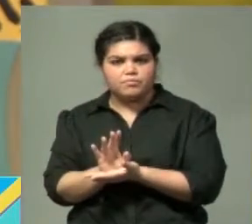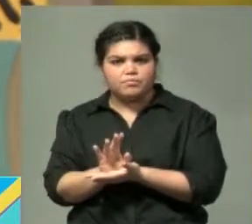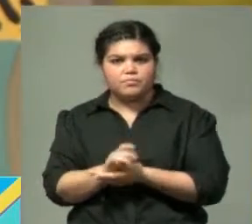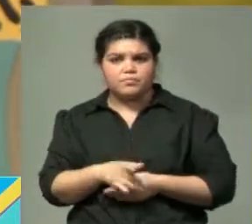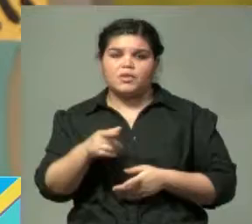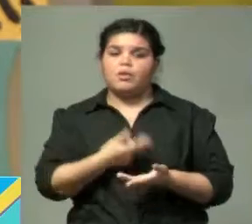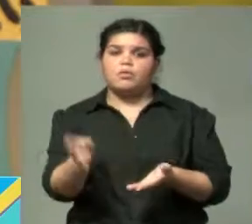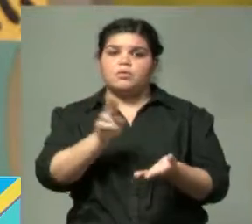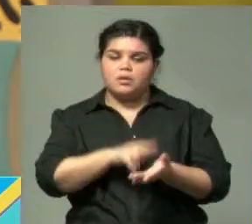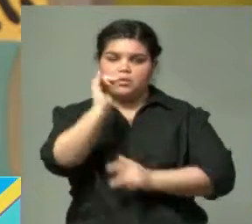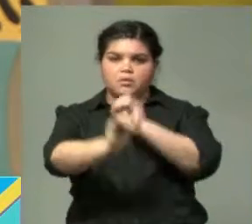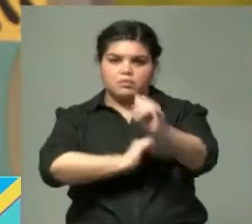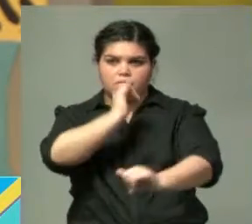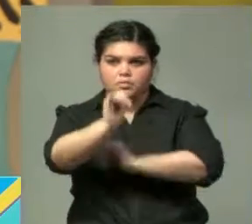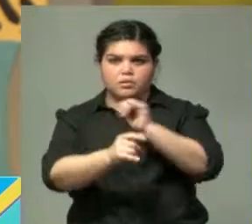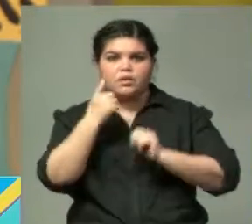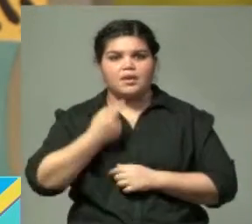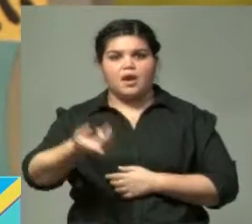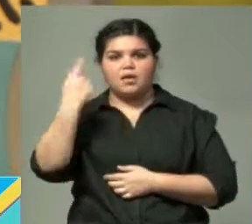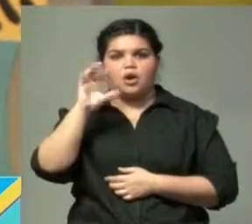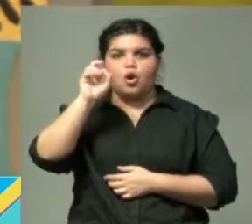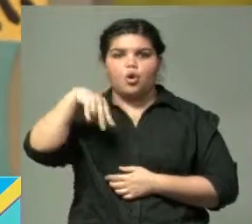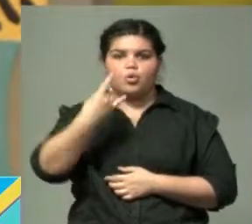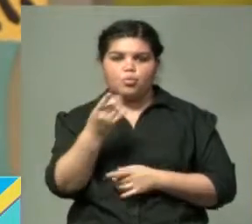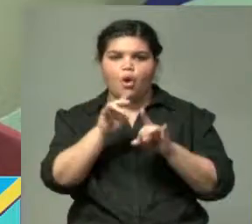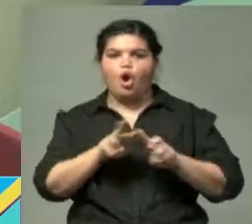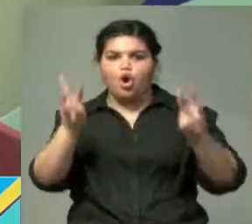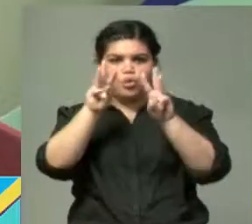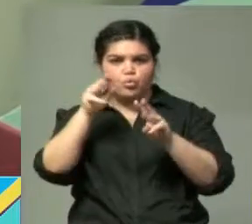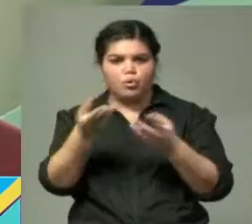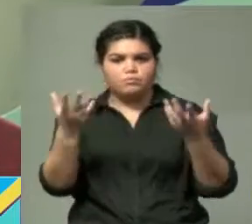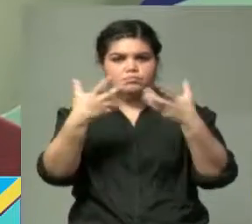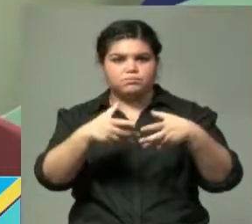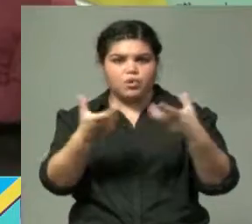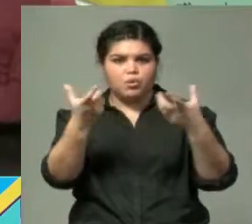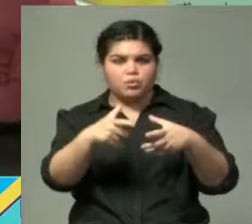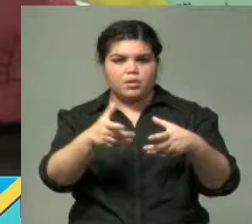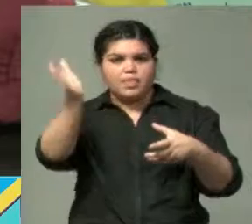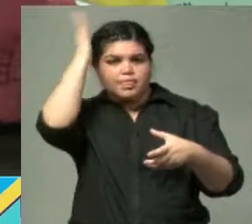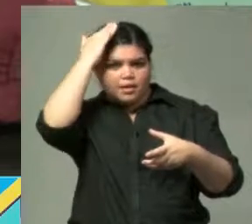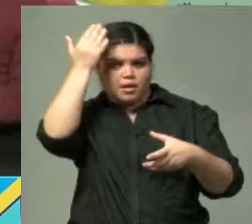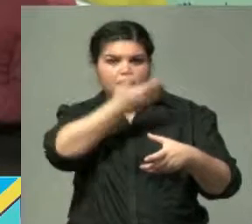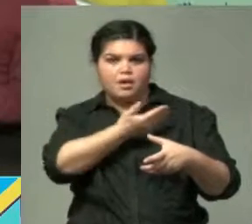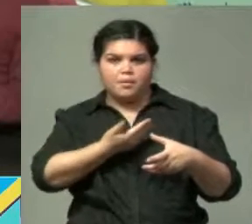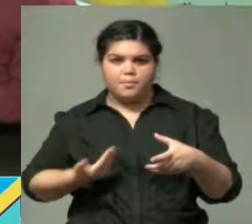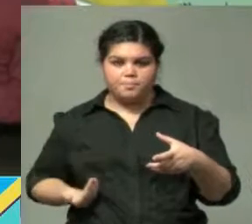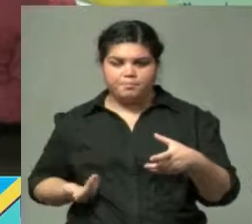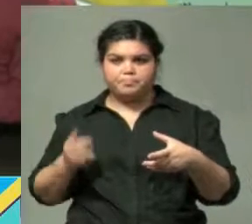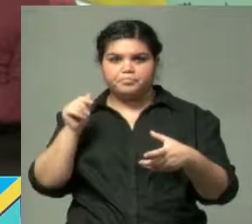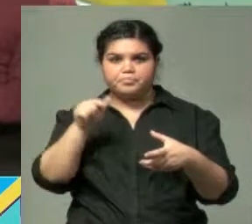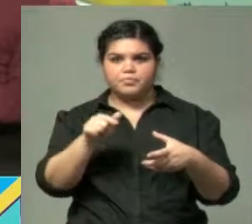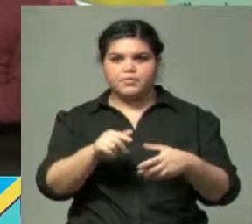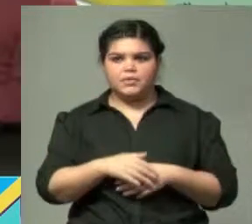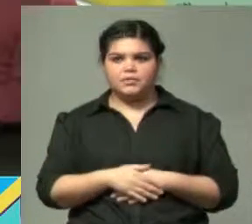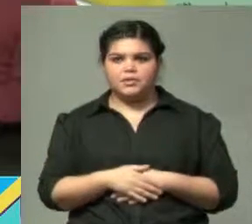insistirle, ayer ha estado reunido Naciones Unidas, ¿no es cierto? Ha estado el nuevo presidente de Francia, Macron, con Trump, famosa cosa. Macron a la